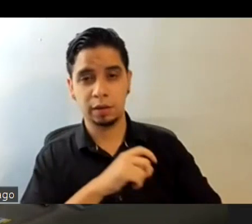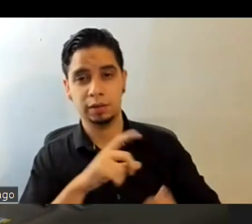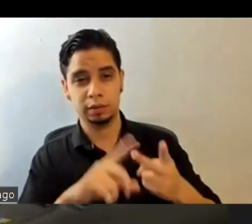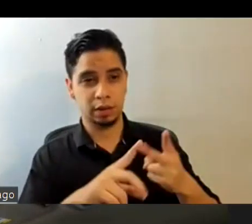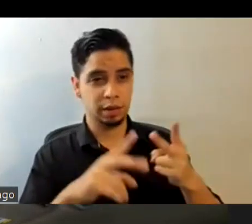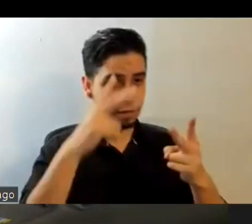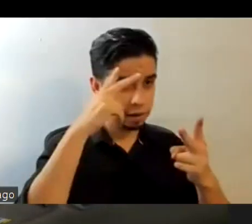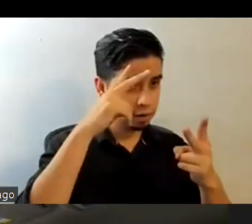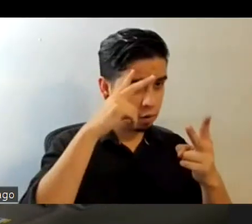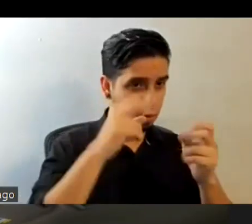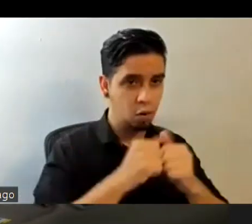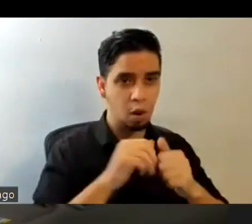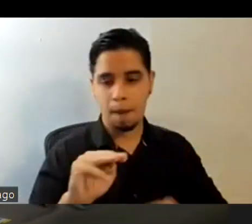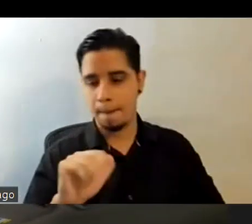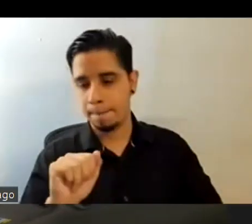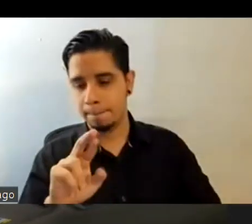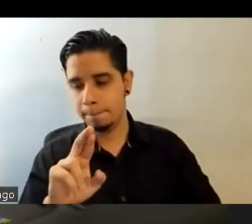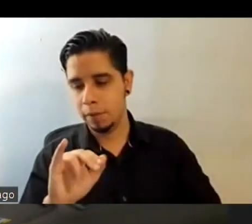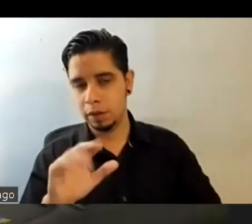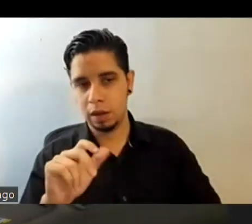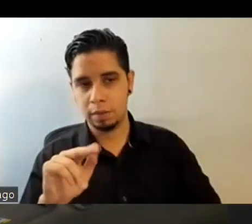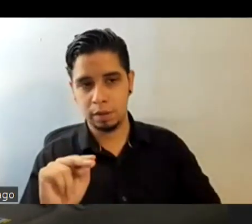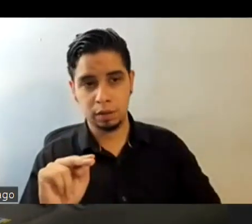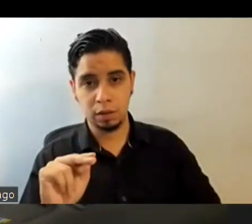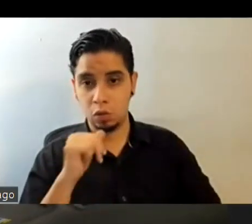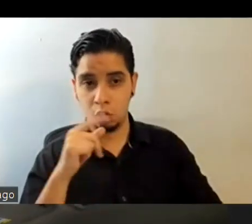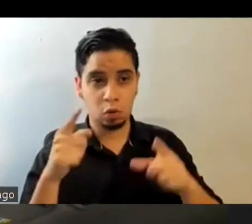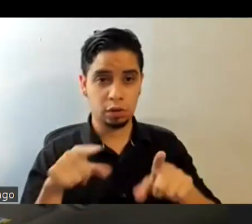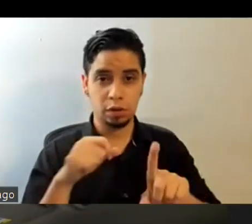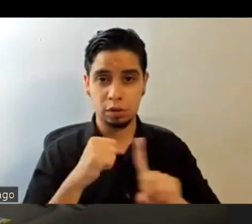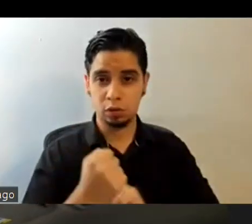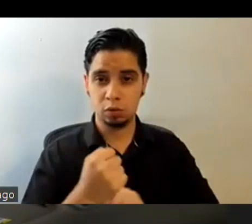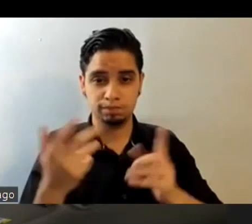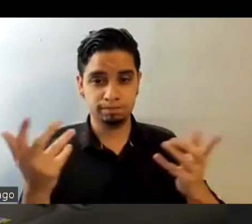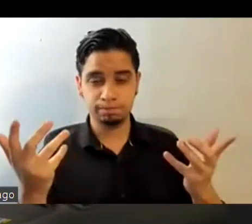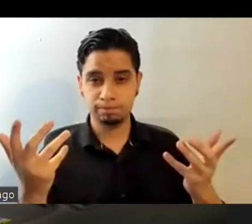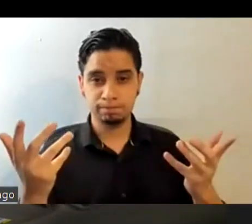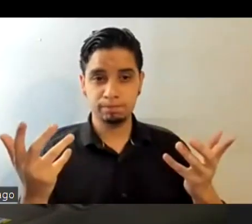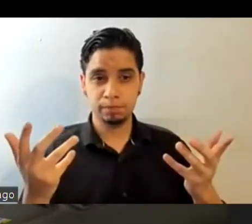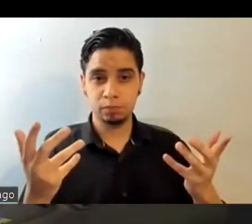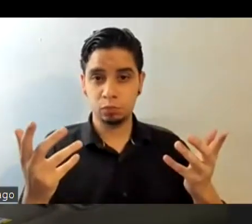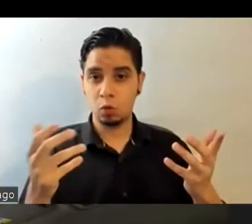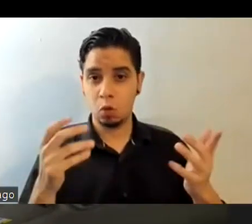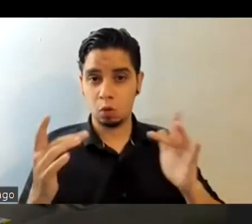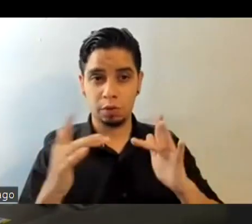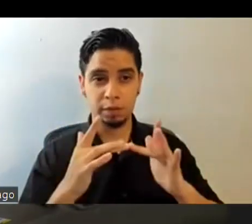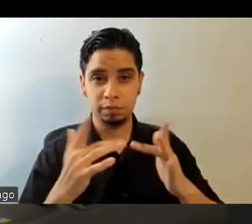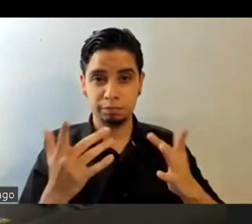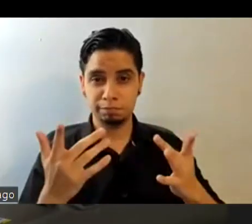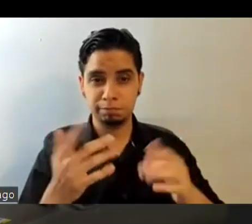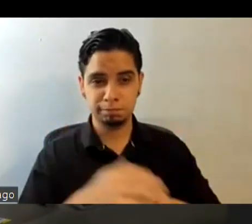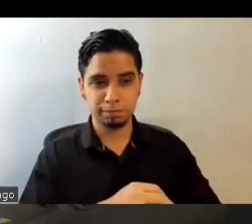Mari Carmen. Y entonces, si no pasa esa situación, pues ella está ahí, es tu amiga, pero